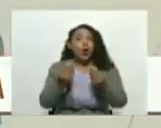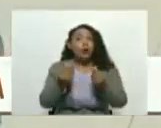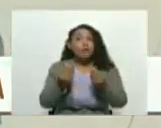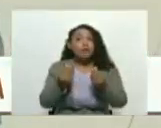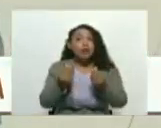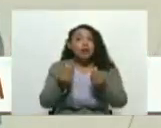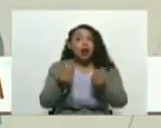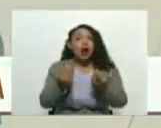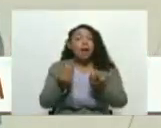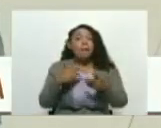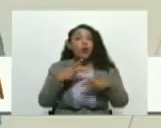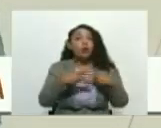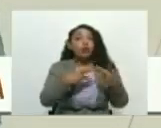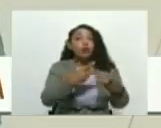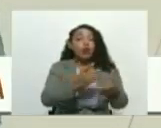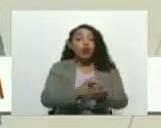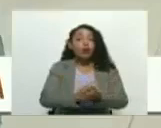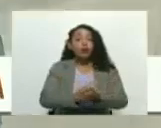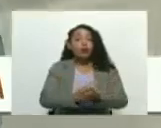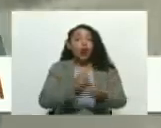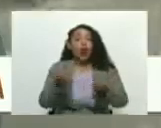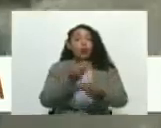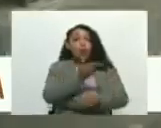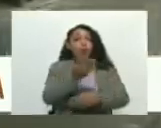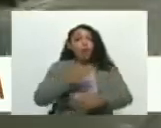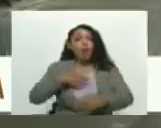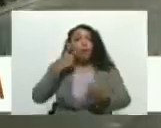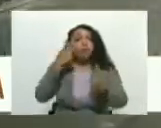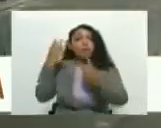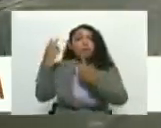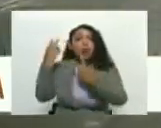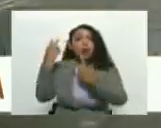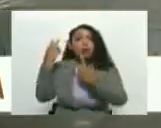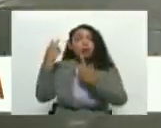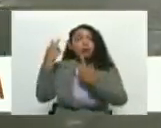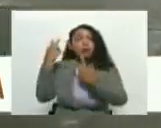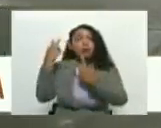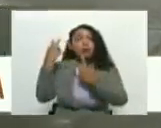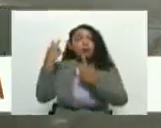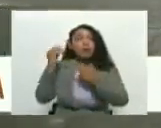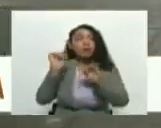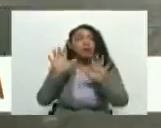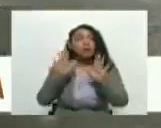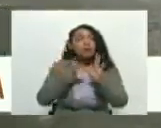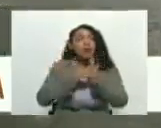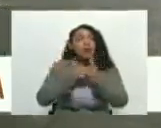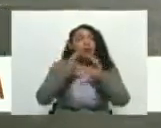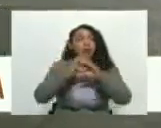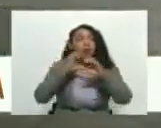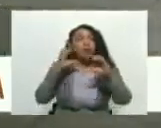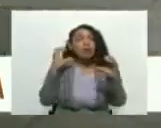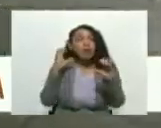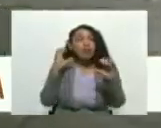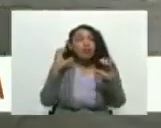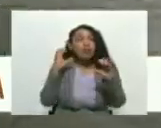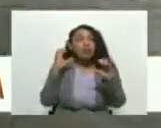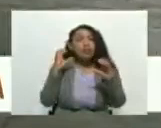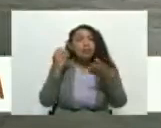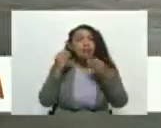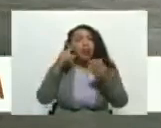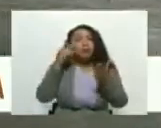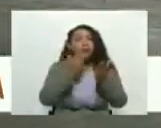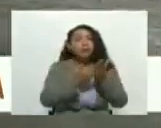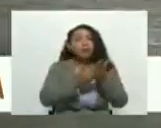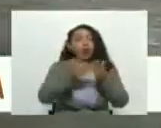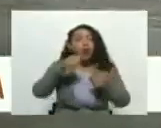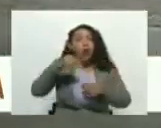una economía productiva. Como ustedes pueden ver en las imágenes, alrededor de 10.000 transportistas van a ser beneficiados en el día